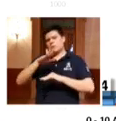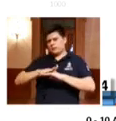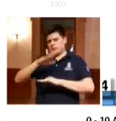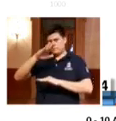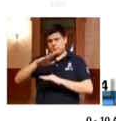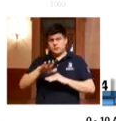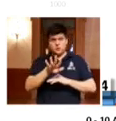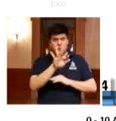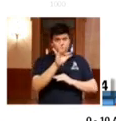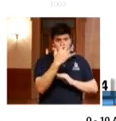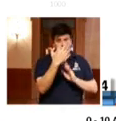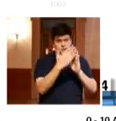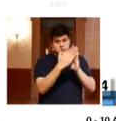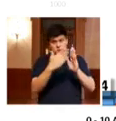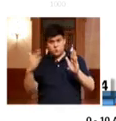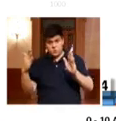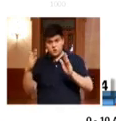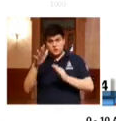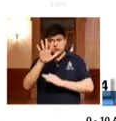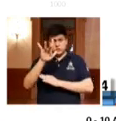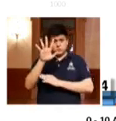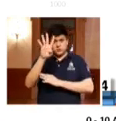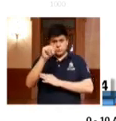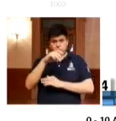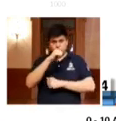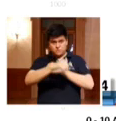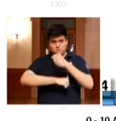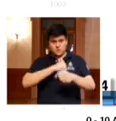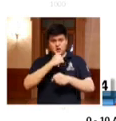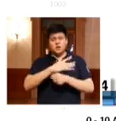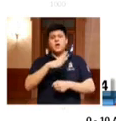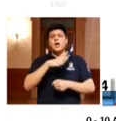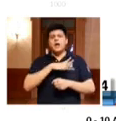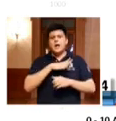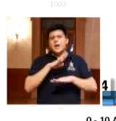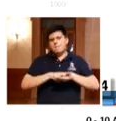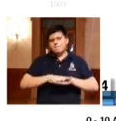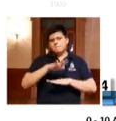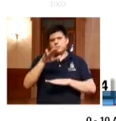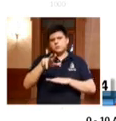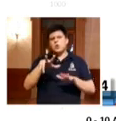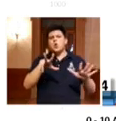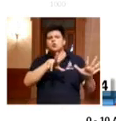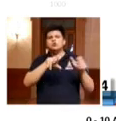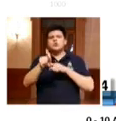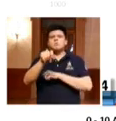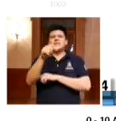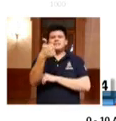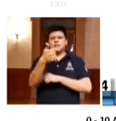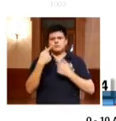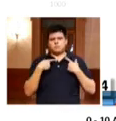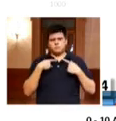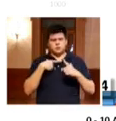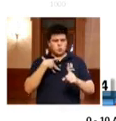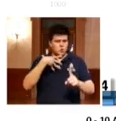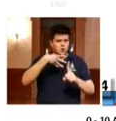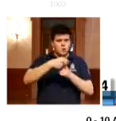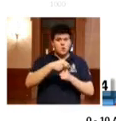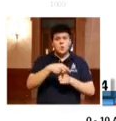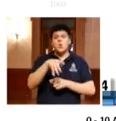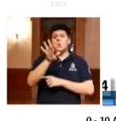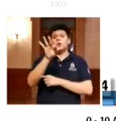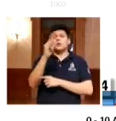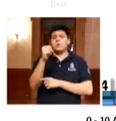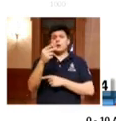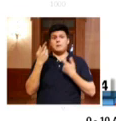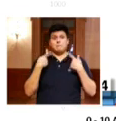de 45 a 59 años tenemos 826 casos y 49